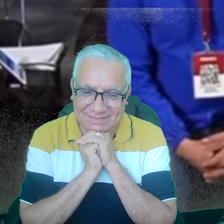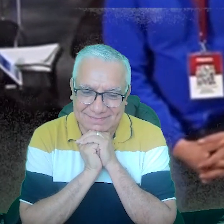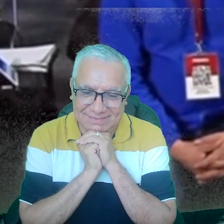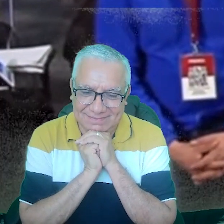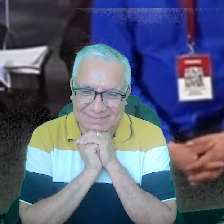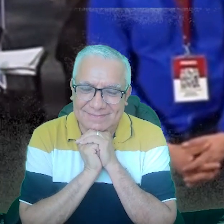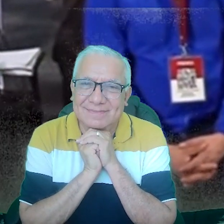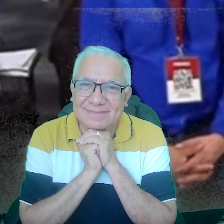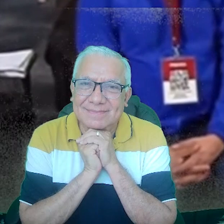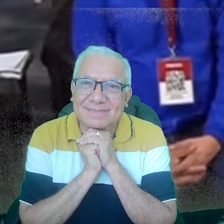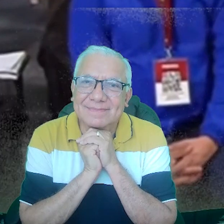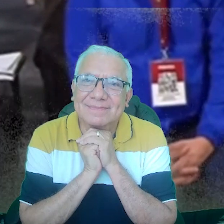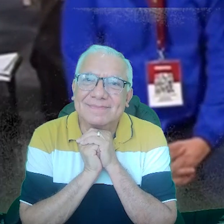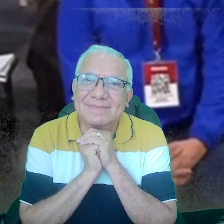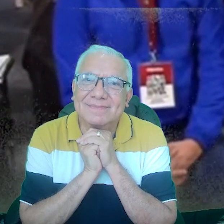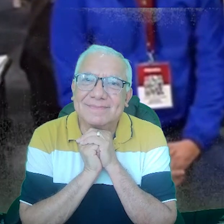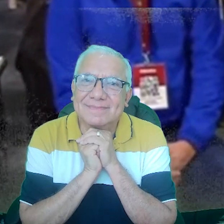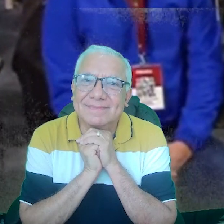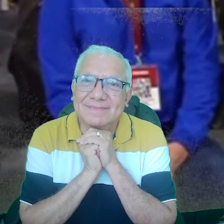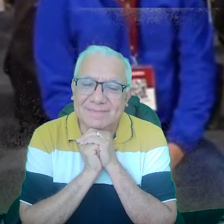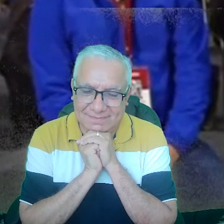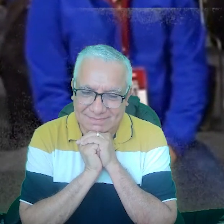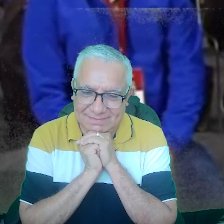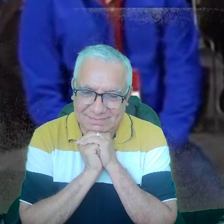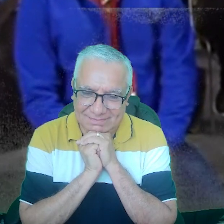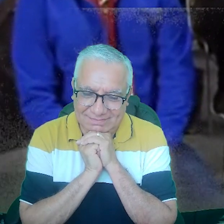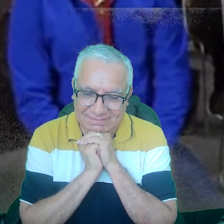en otras cosas, no me entero.